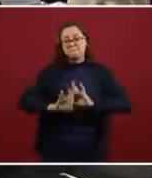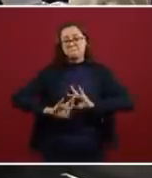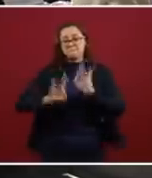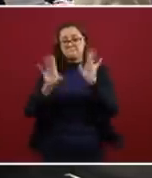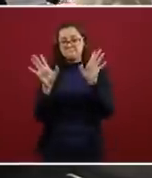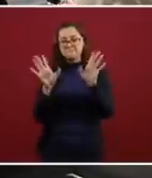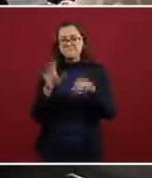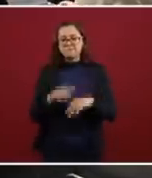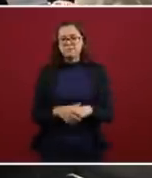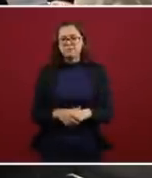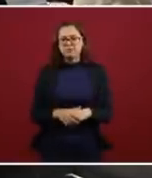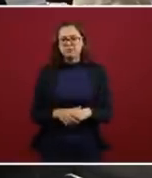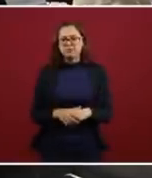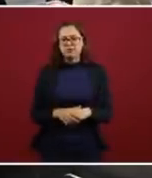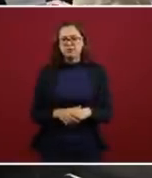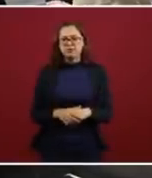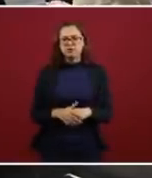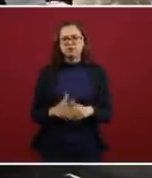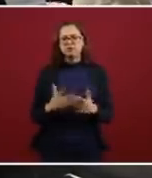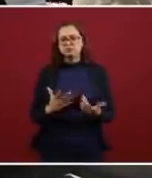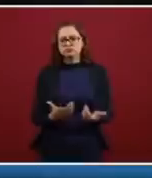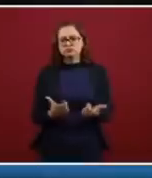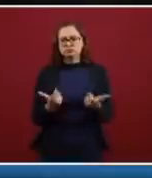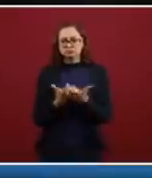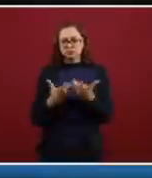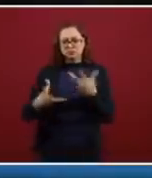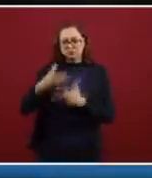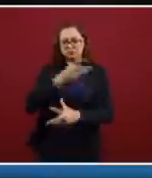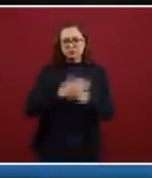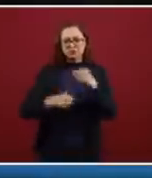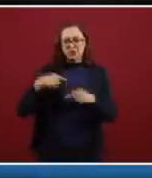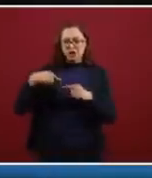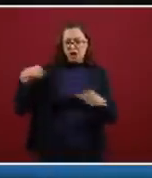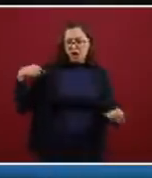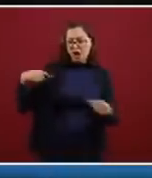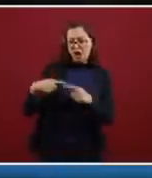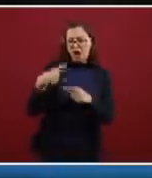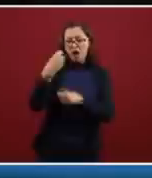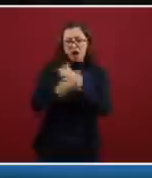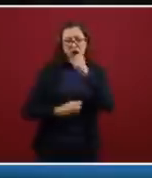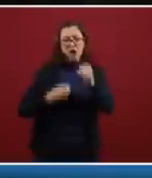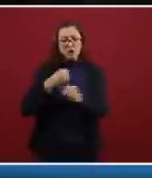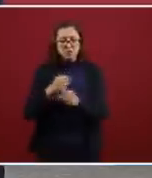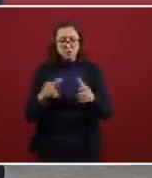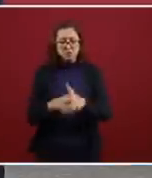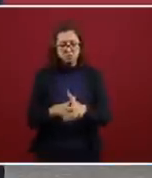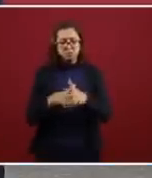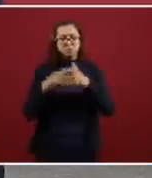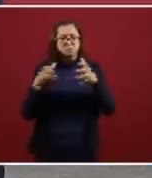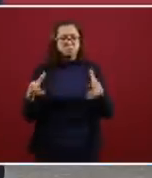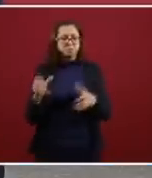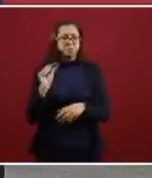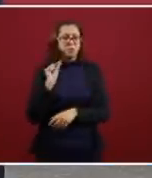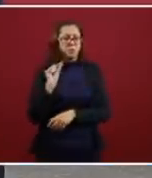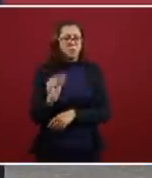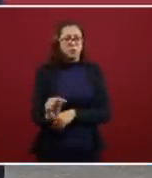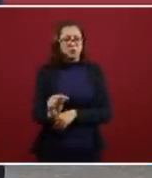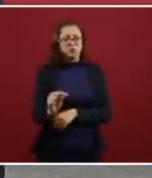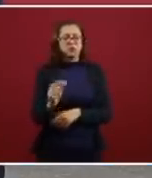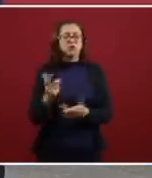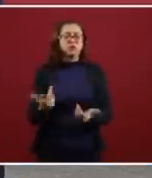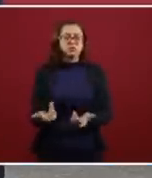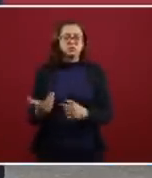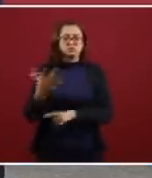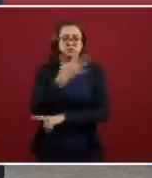bajo crecimiento de este año en la economía del país. Entre los factores